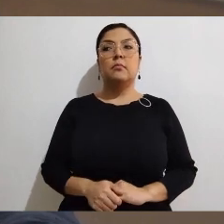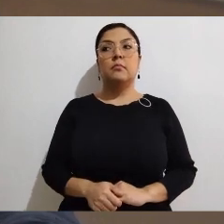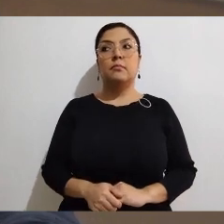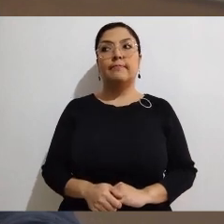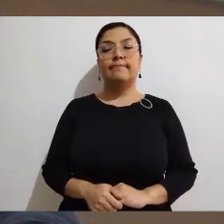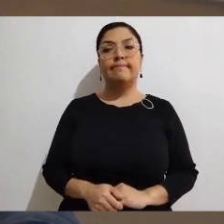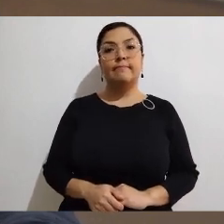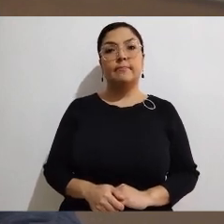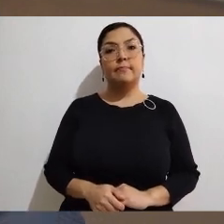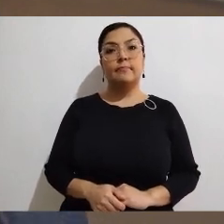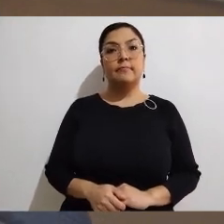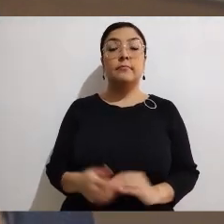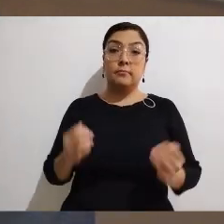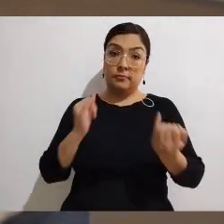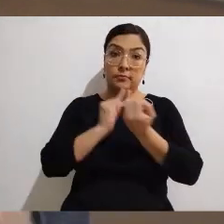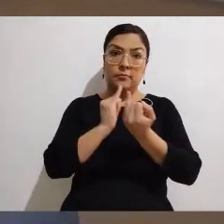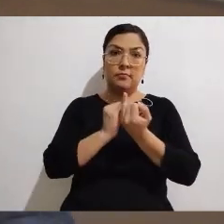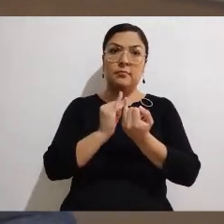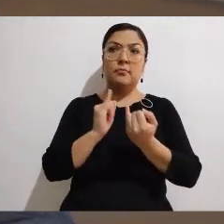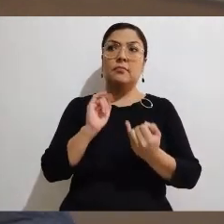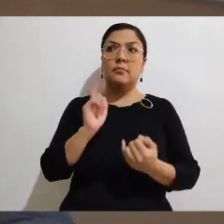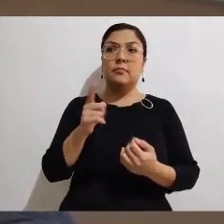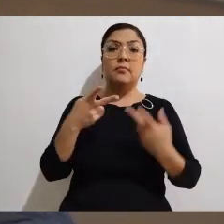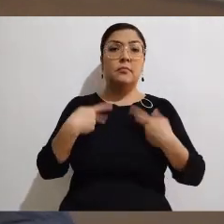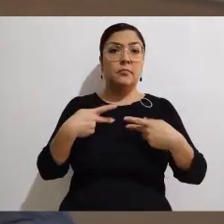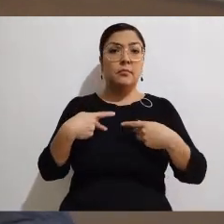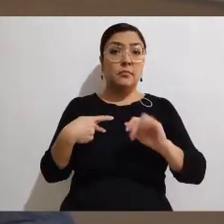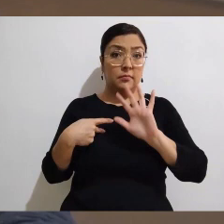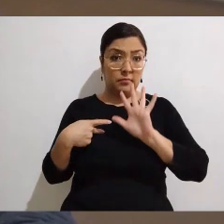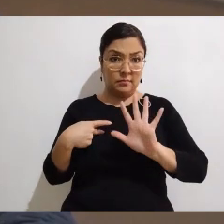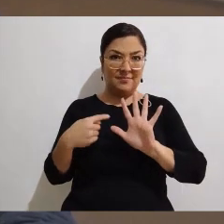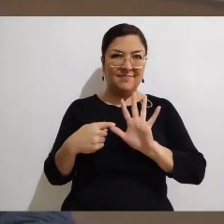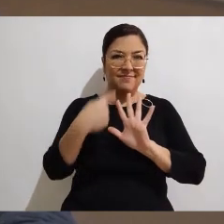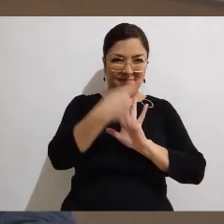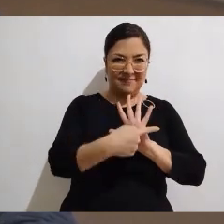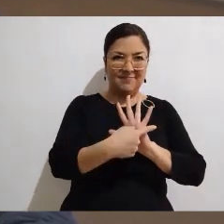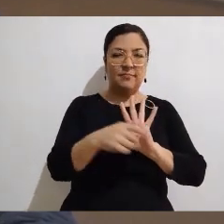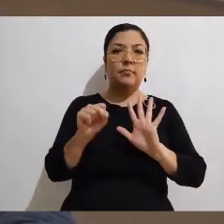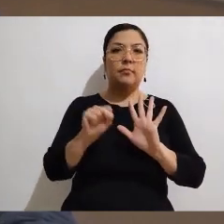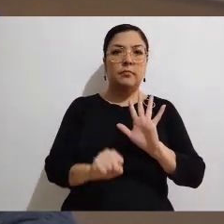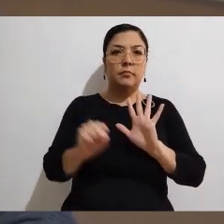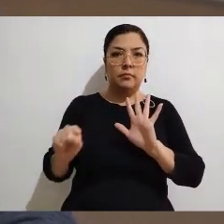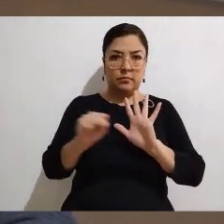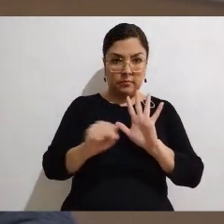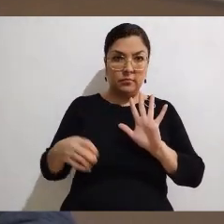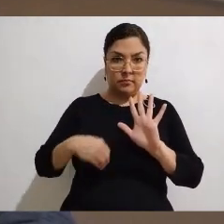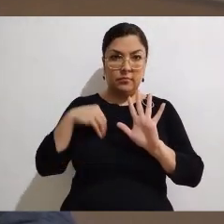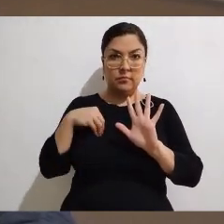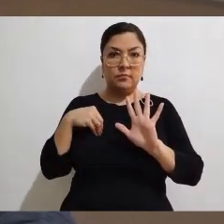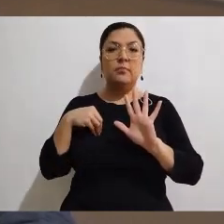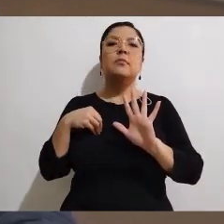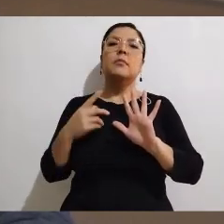como el inmueble donde se instala el Comité Municipal de Saltillo, ¿verdad? Porque la realidad es